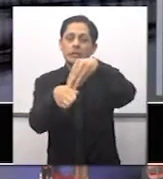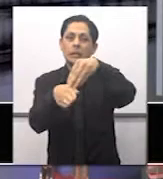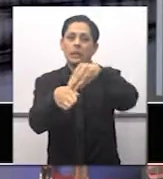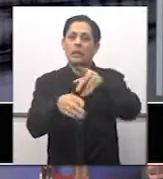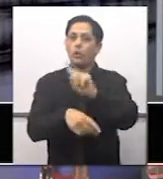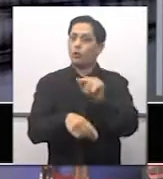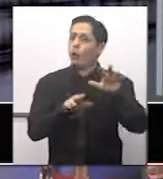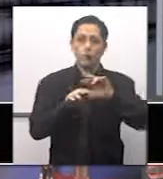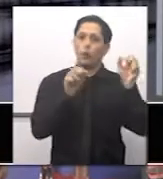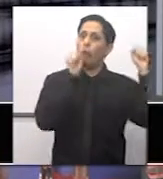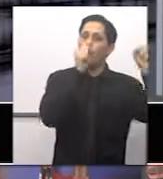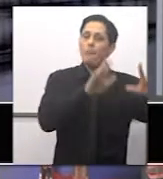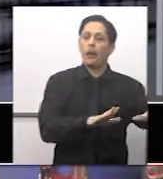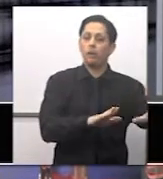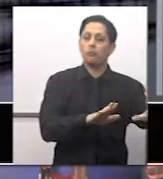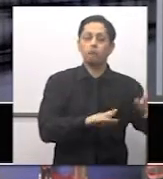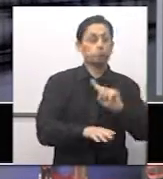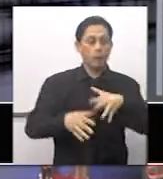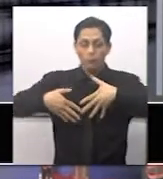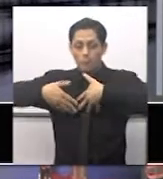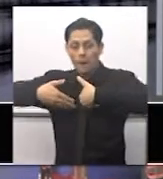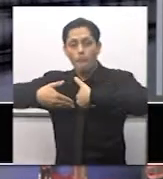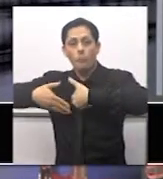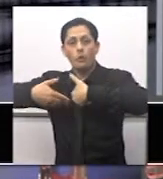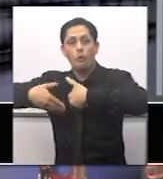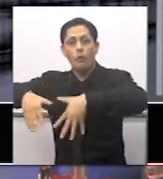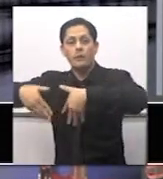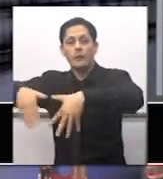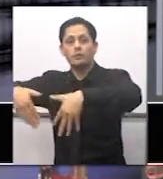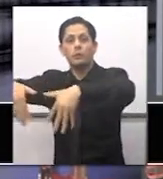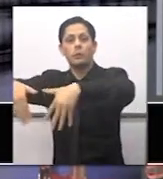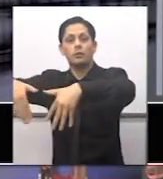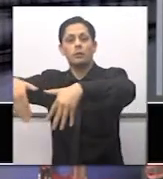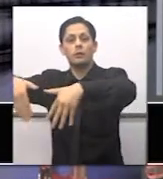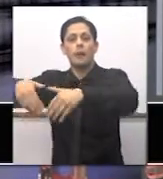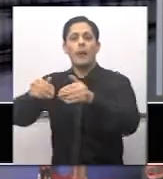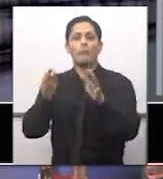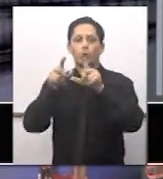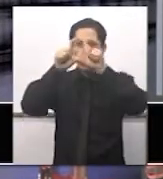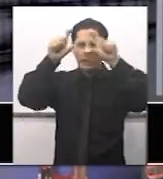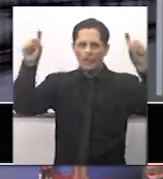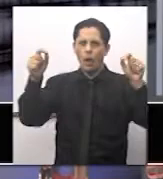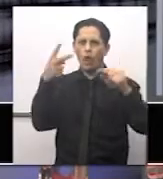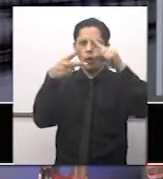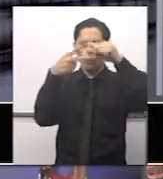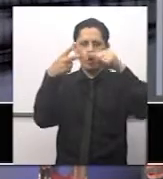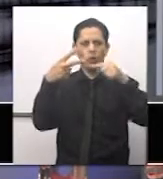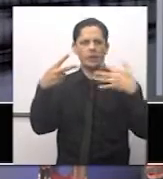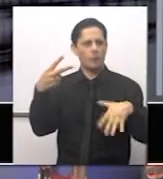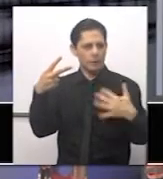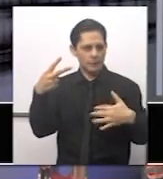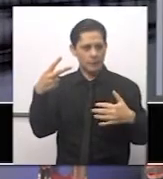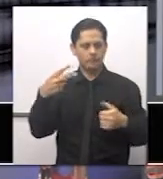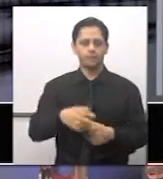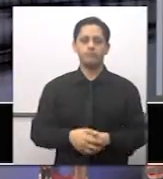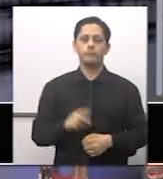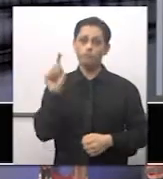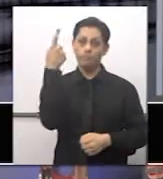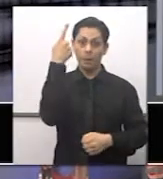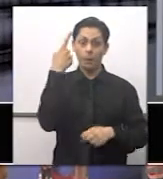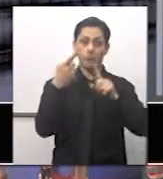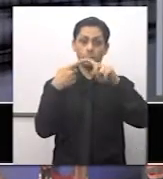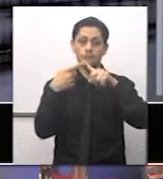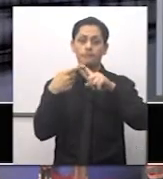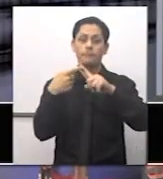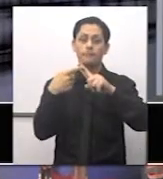una movilización que puso al tapete 2 cosas a mi juicio muy importantes. Primero, que la situación de